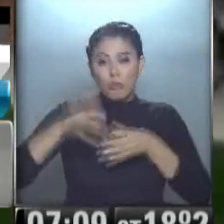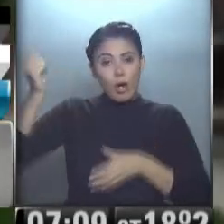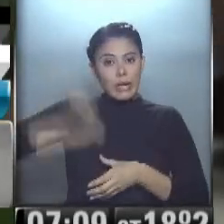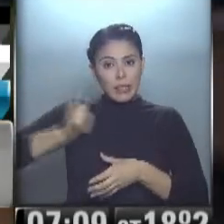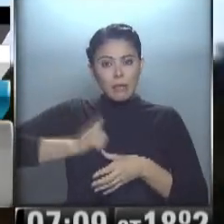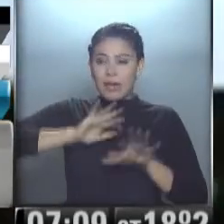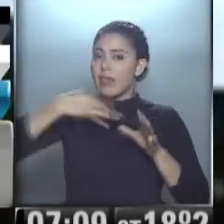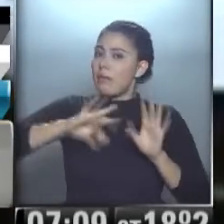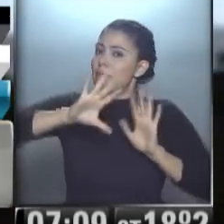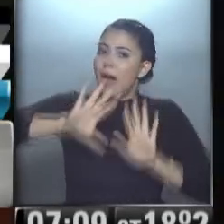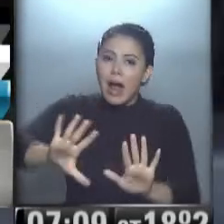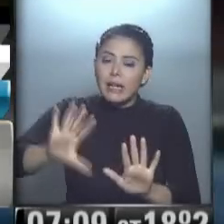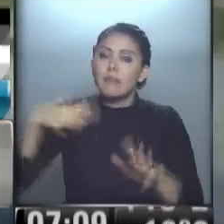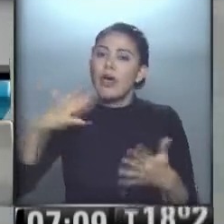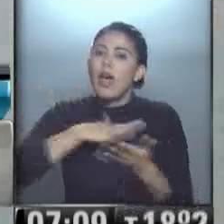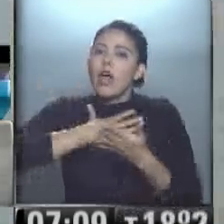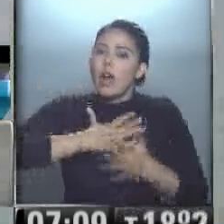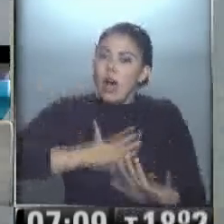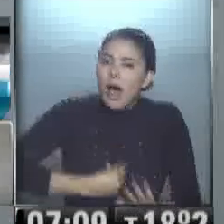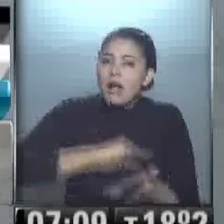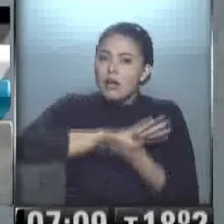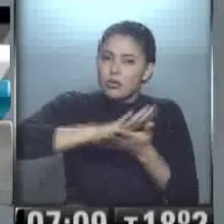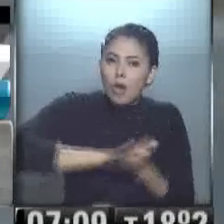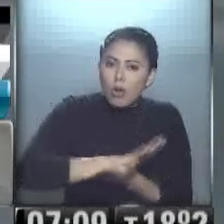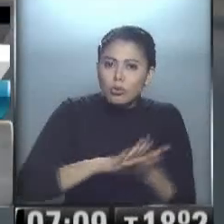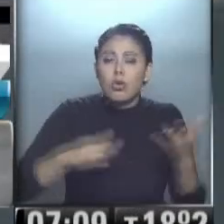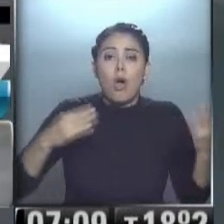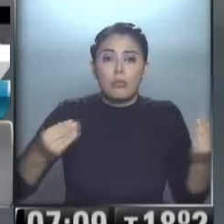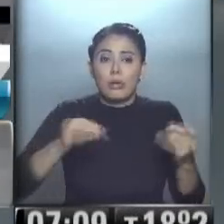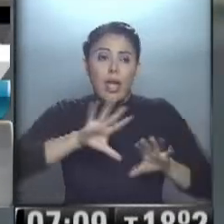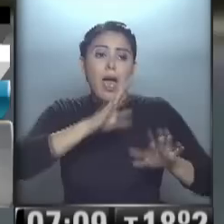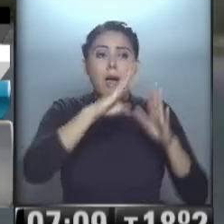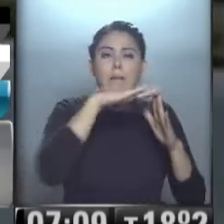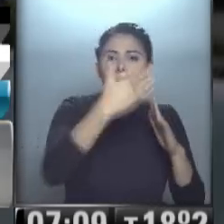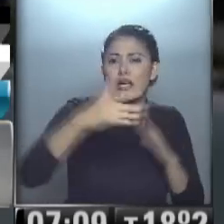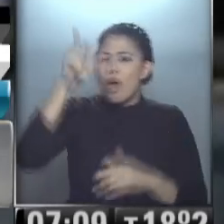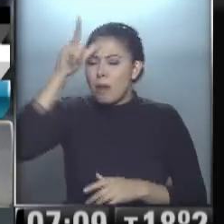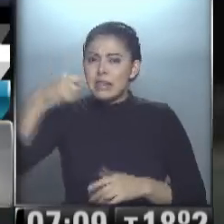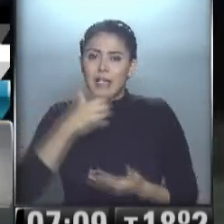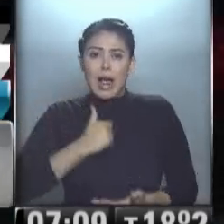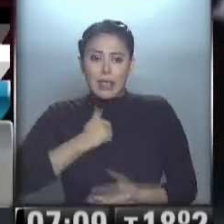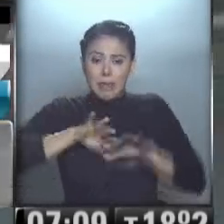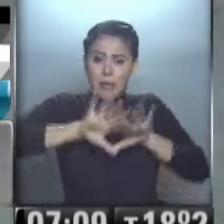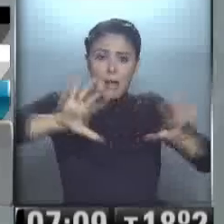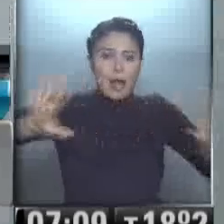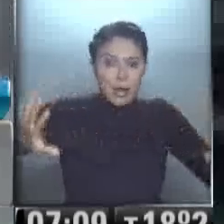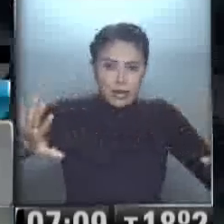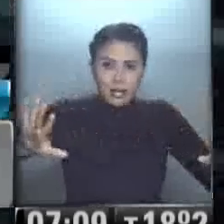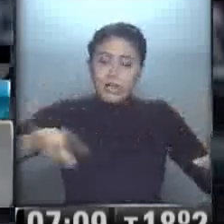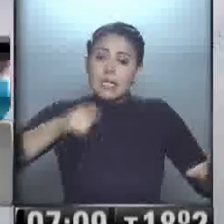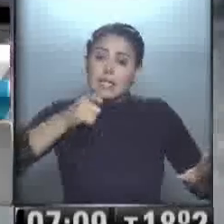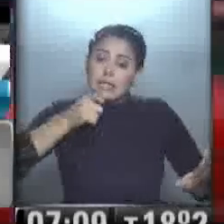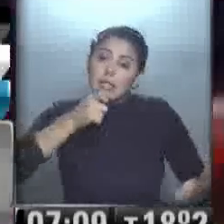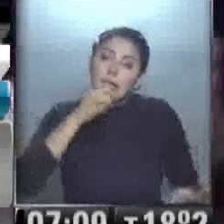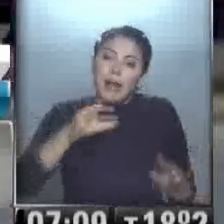fue fundamental para calmar la situación dado que se interpuso entre los vecinos y la policía y evitó que se agraven los